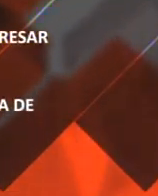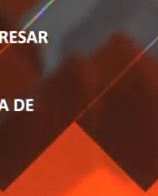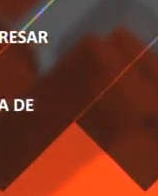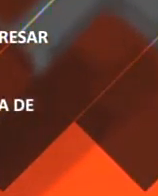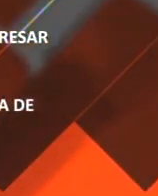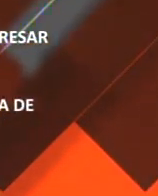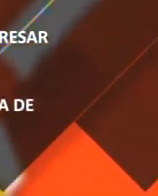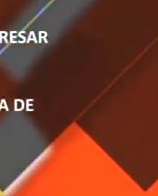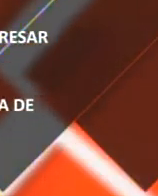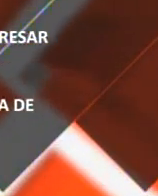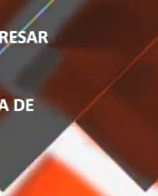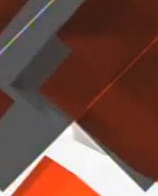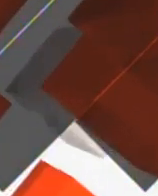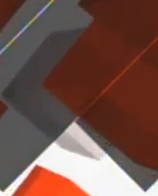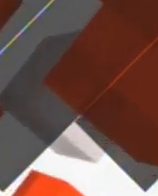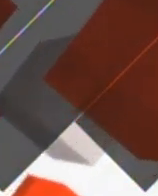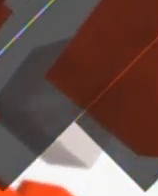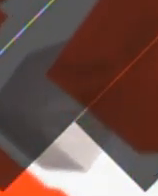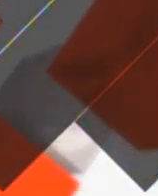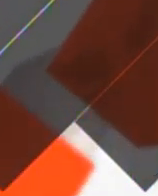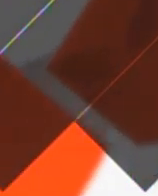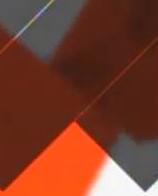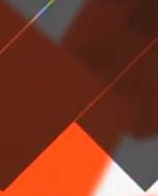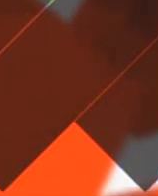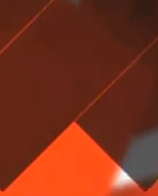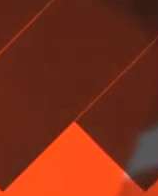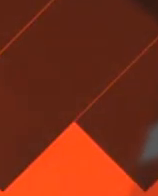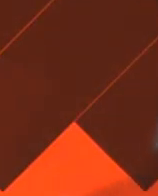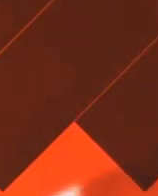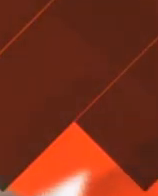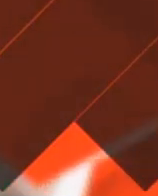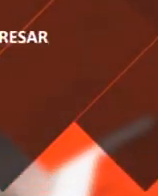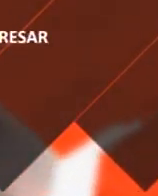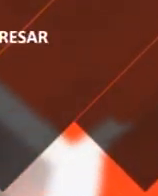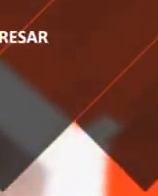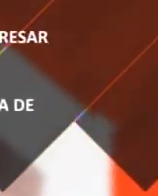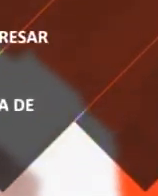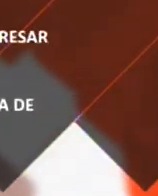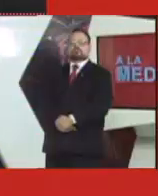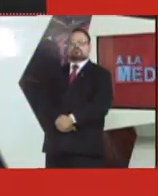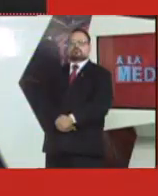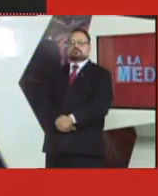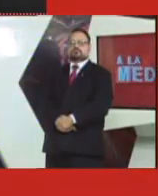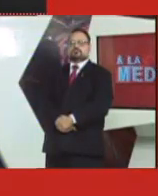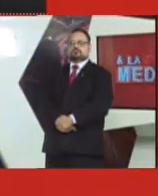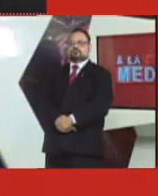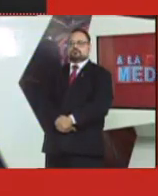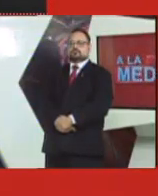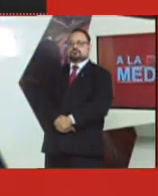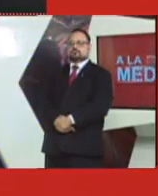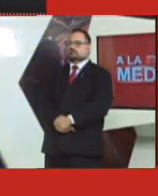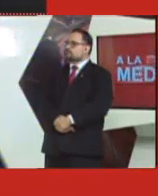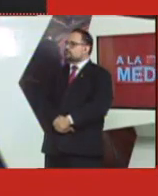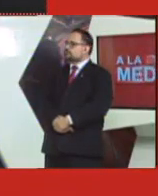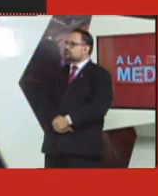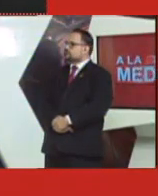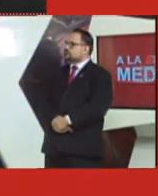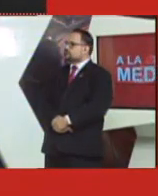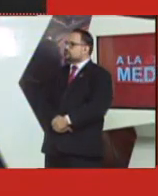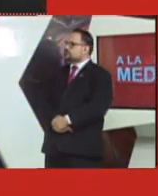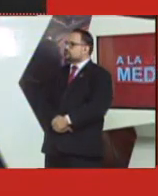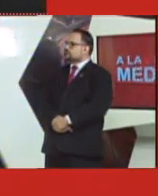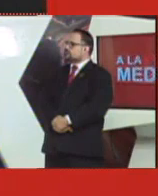llamado de atención bastante fuerte. Totalmente, Julio. Mira, hay países en los cuales se tomaron en cuenta las medidas, no fue de carácter